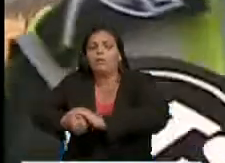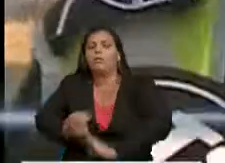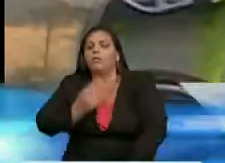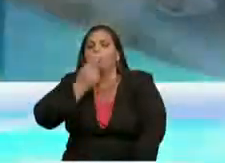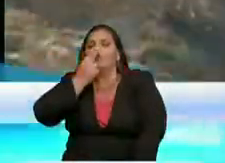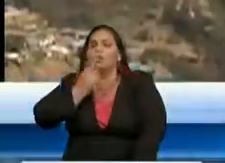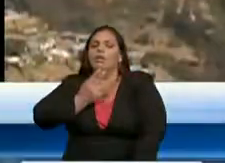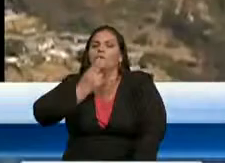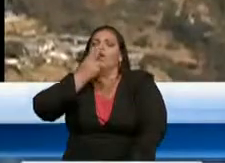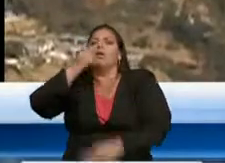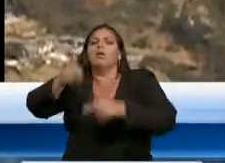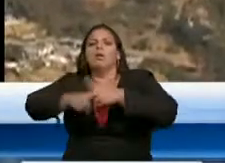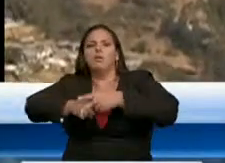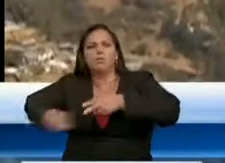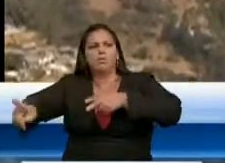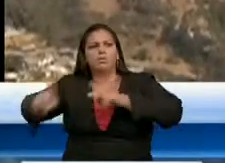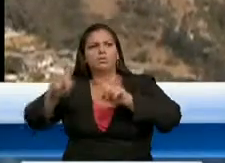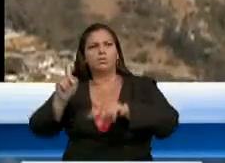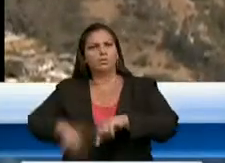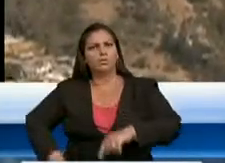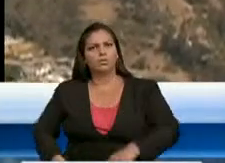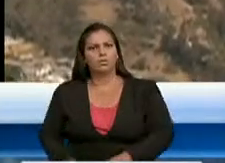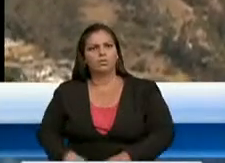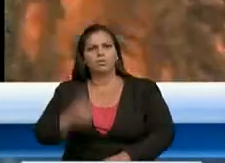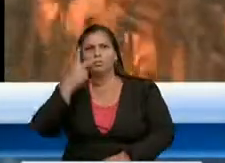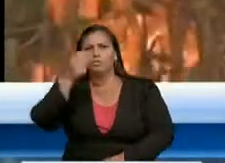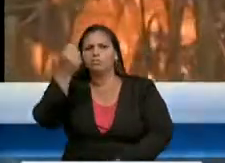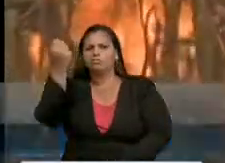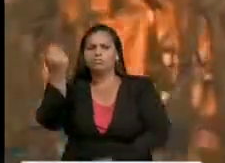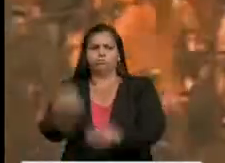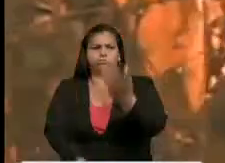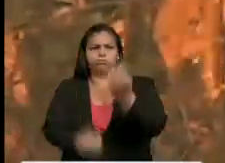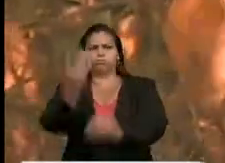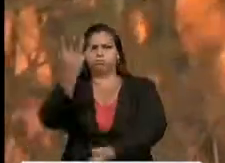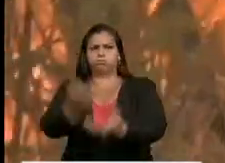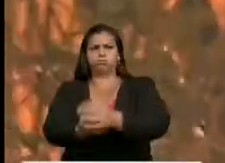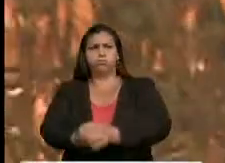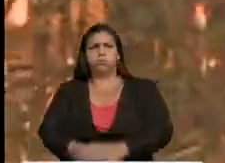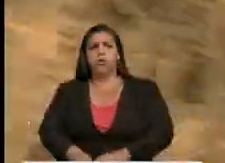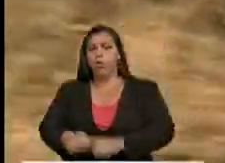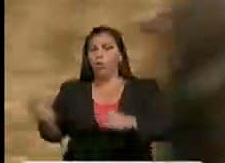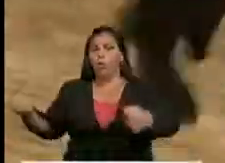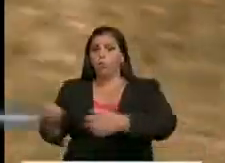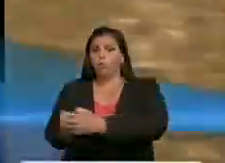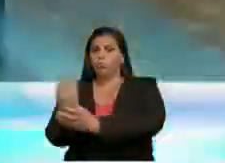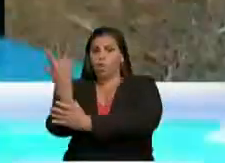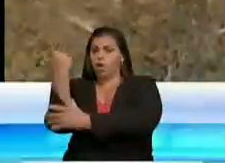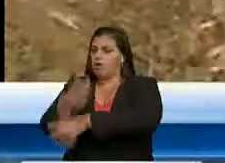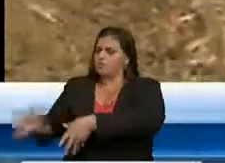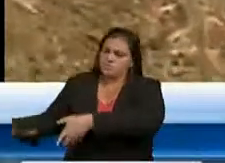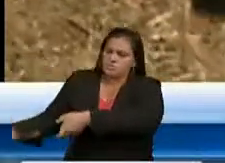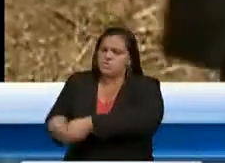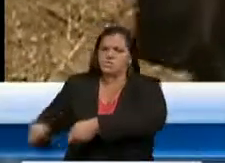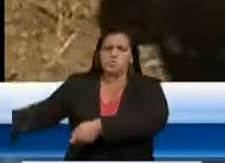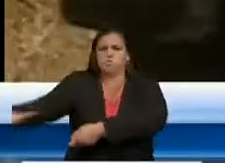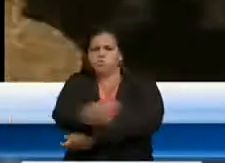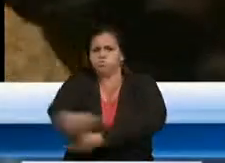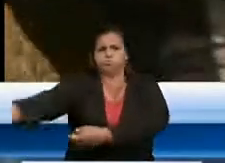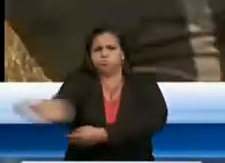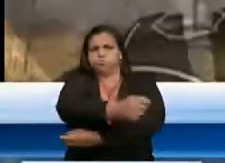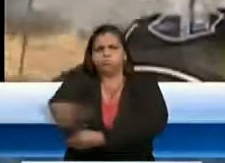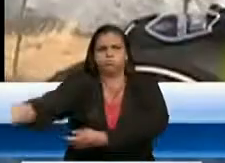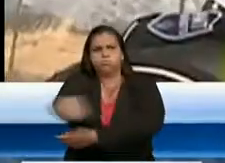unos 20, 30 metros, solo con ramas, colaboración de compañeros de mi institución, moradores del sector, se logró